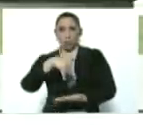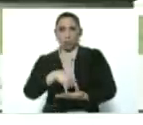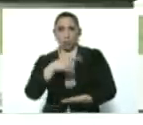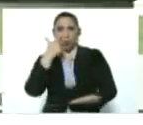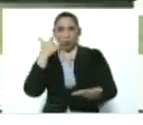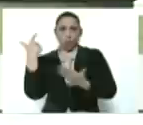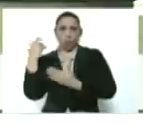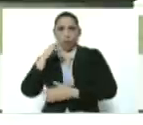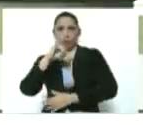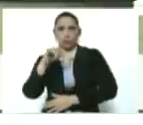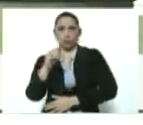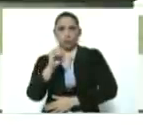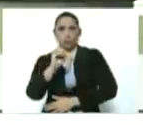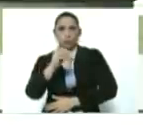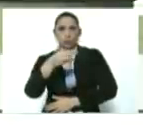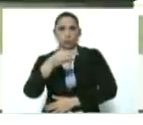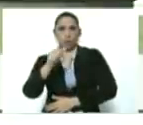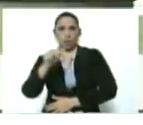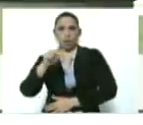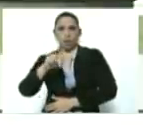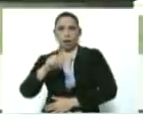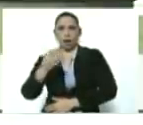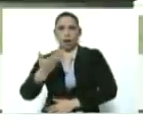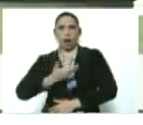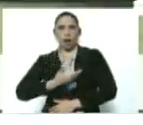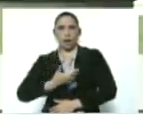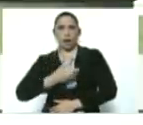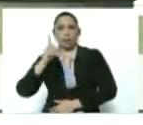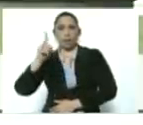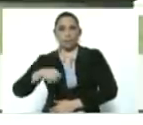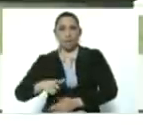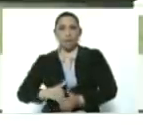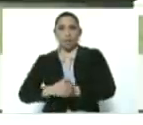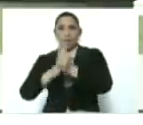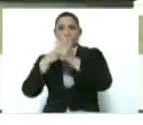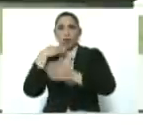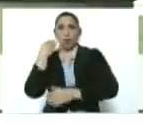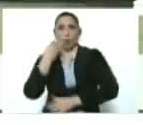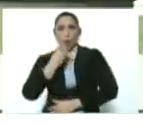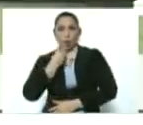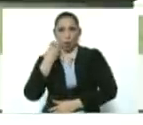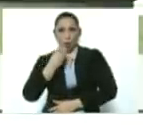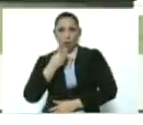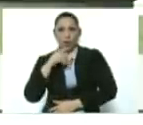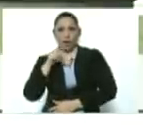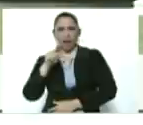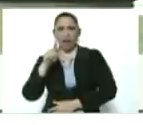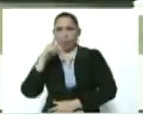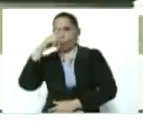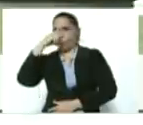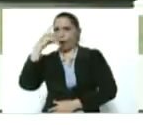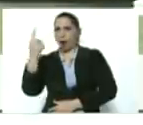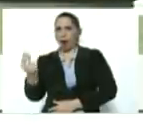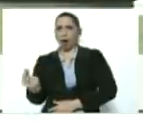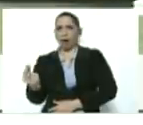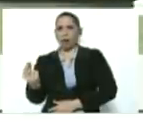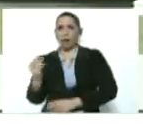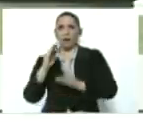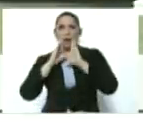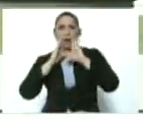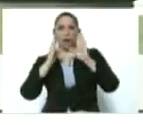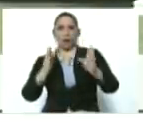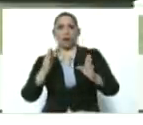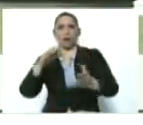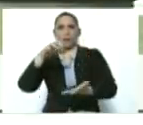estado shan castañeda al alcalde también un líder joven de allá de guacara en la autopista regional